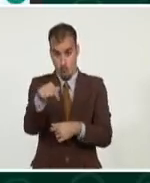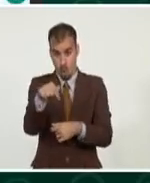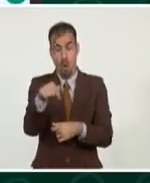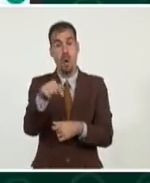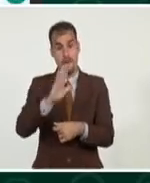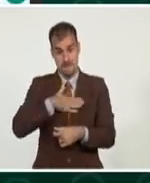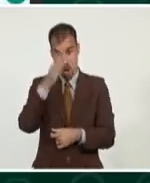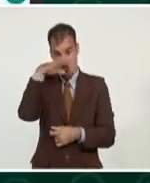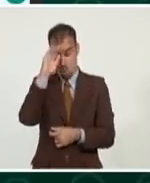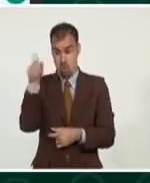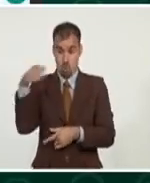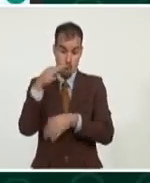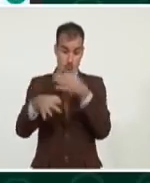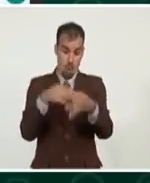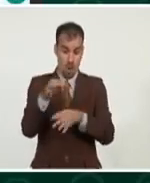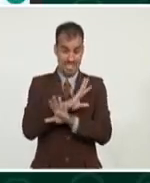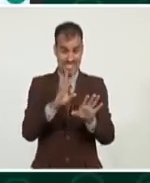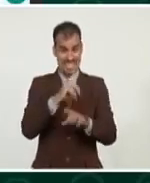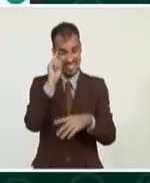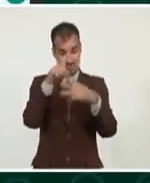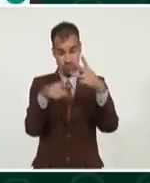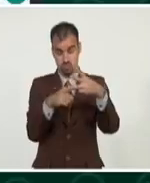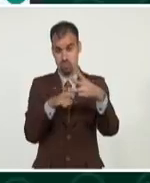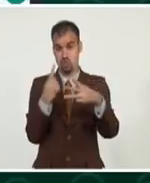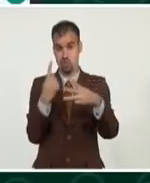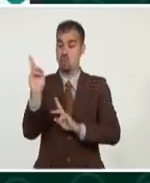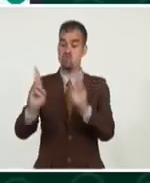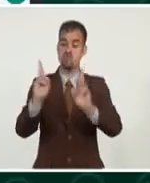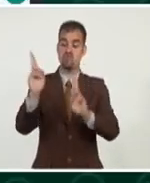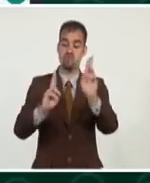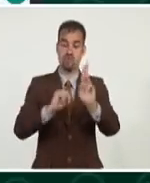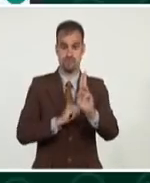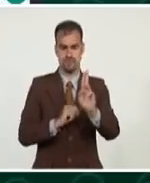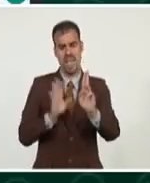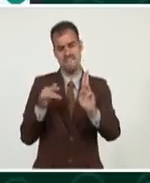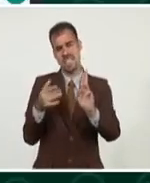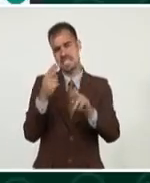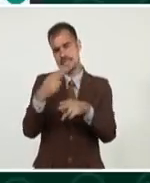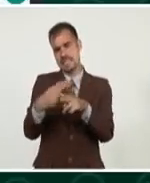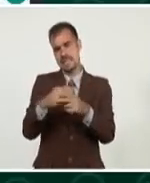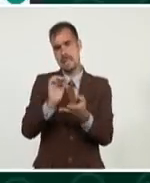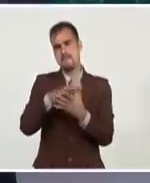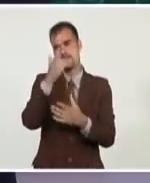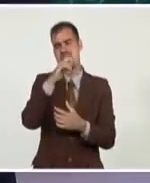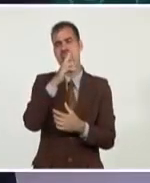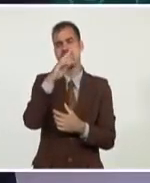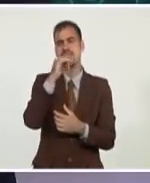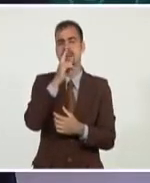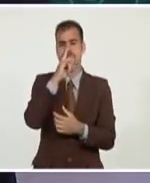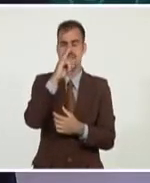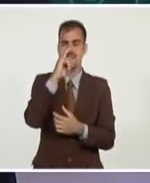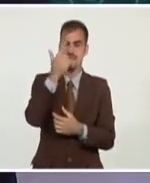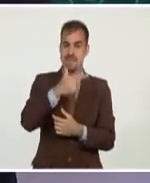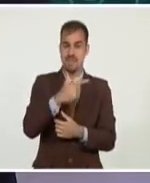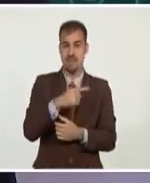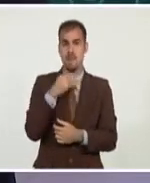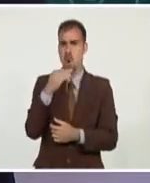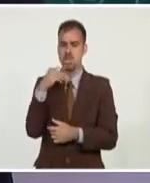estuvimos hablando Yanelis, madrina y yo, porque él a veces me dice así y la policía no sabe